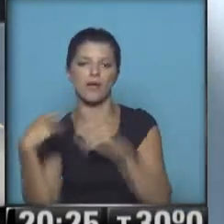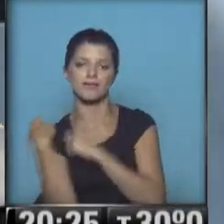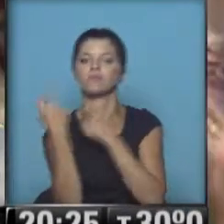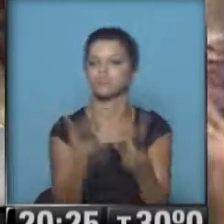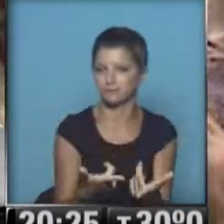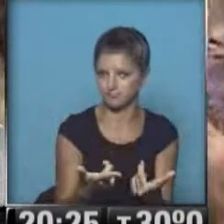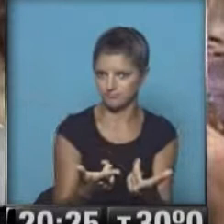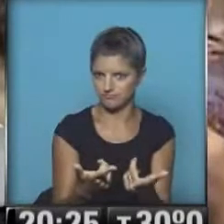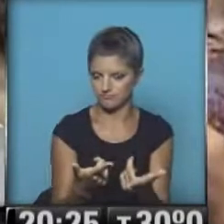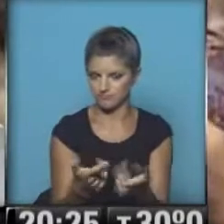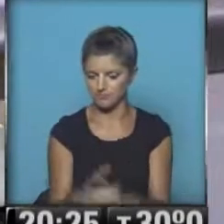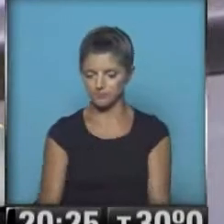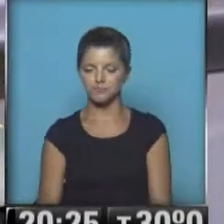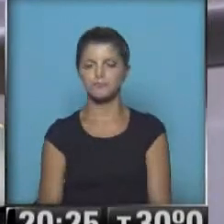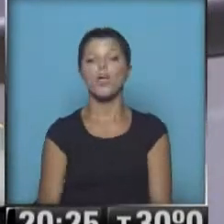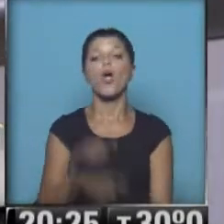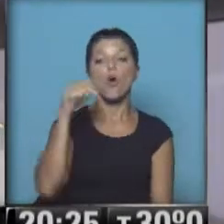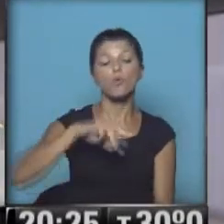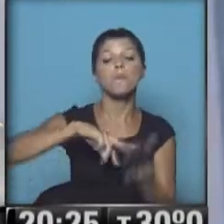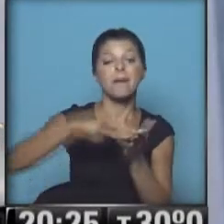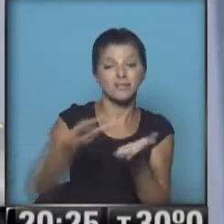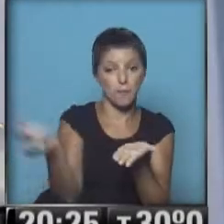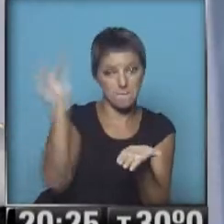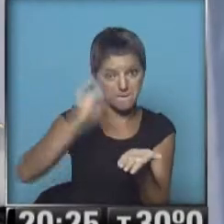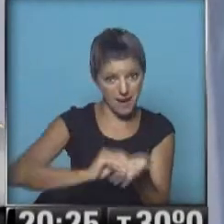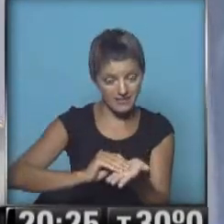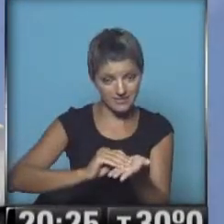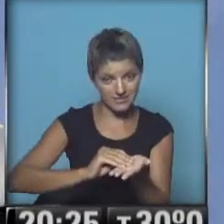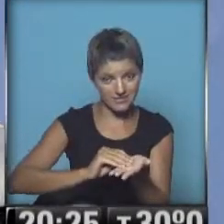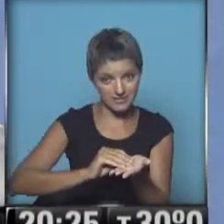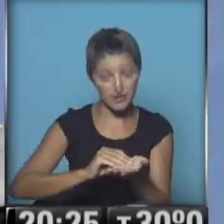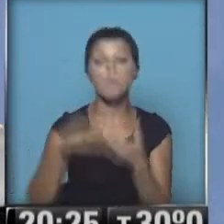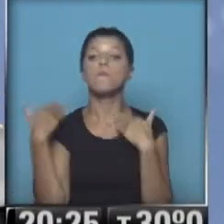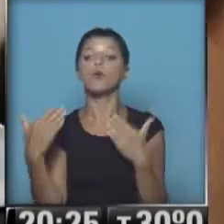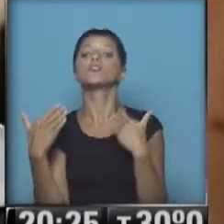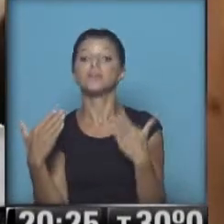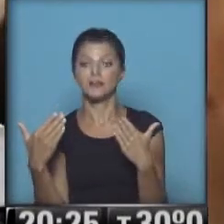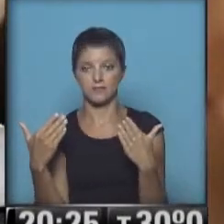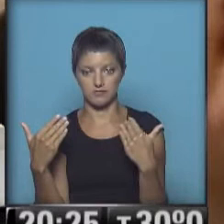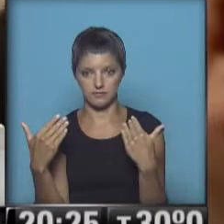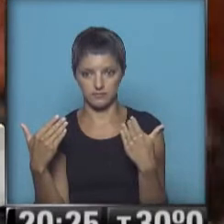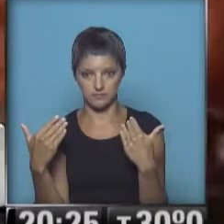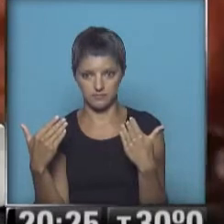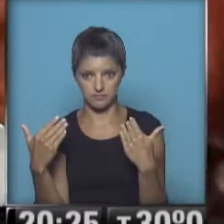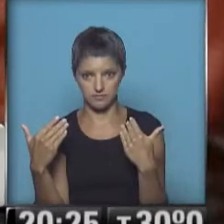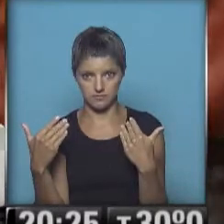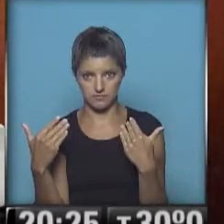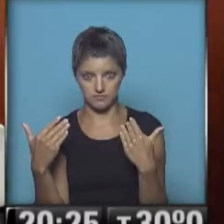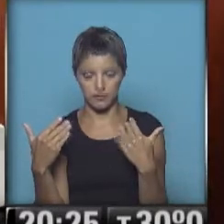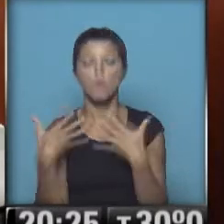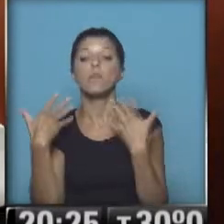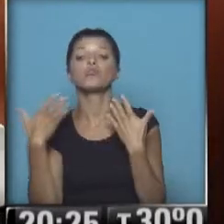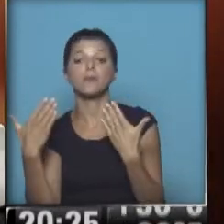ciudadano. Hoy agregamos un paso más, que es la posibilidad de que los ciudadanos